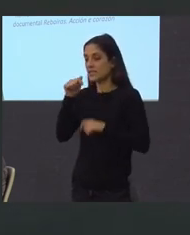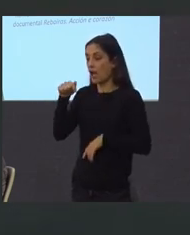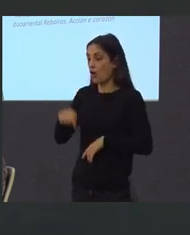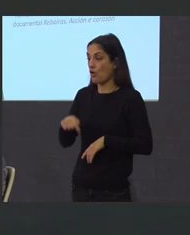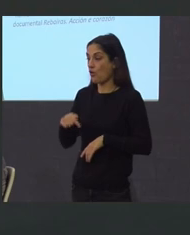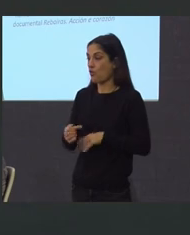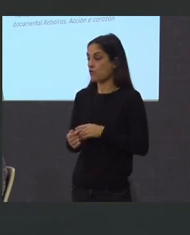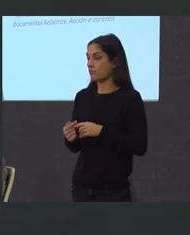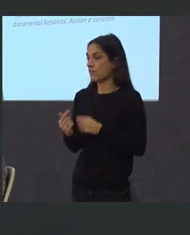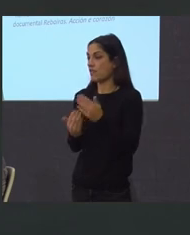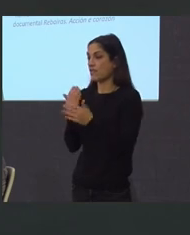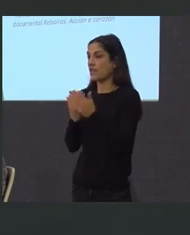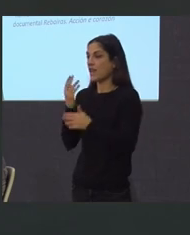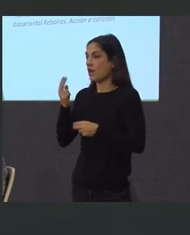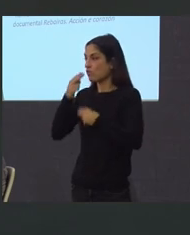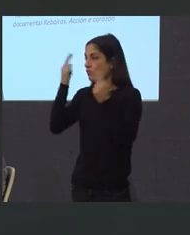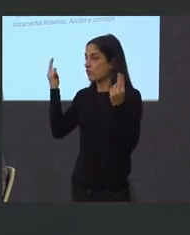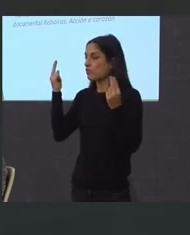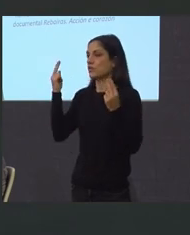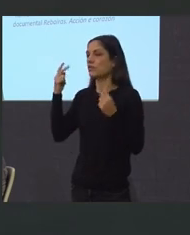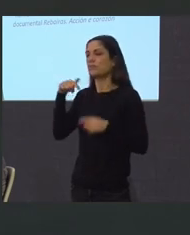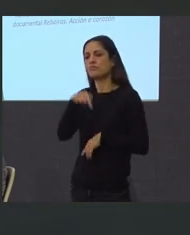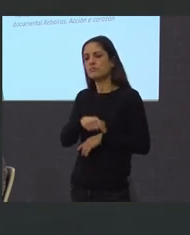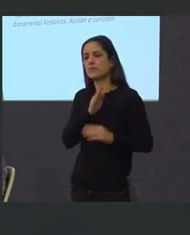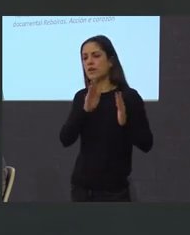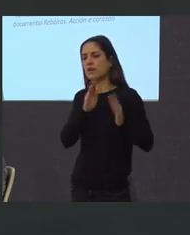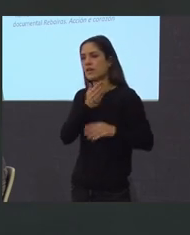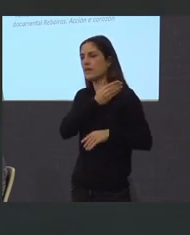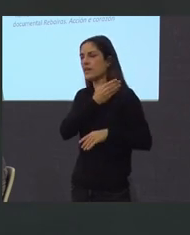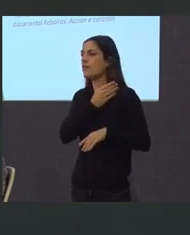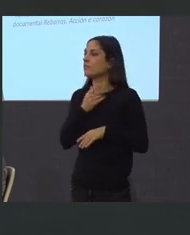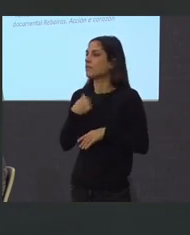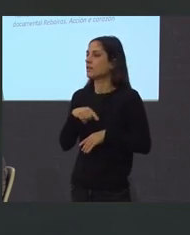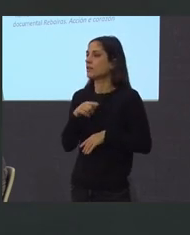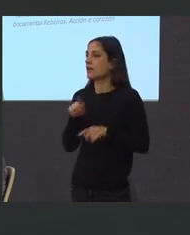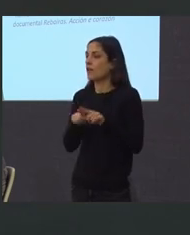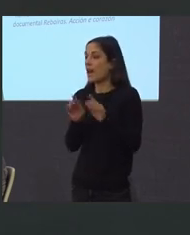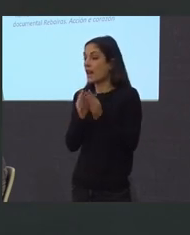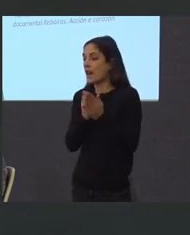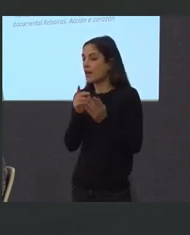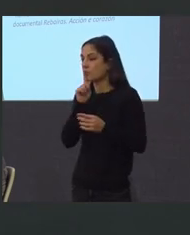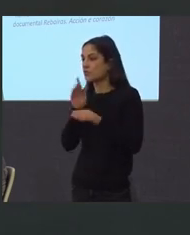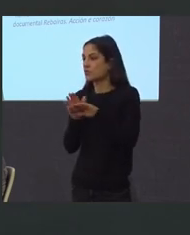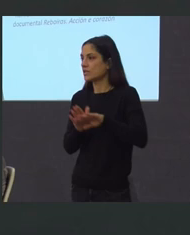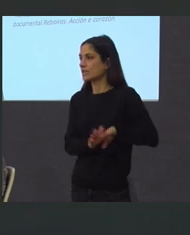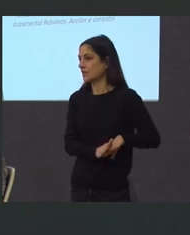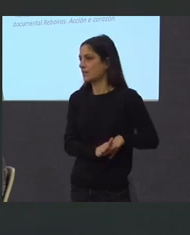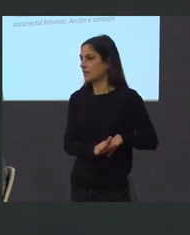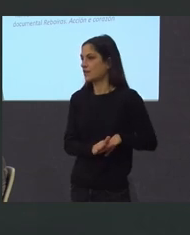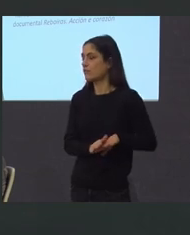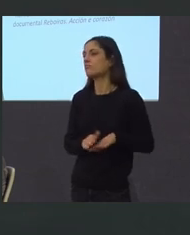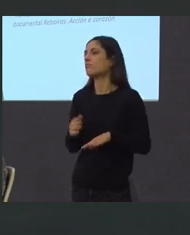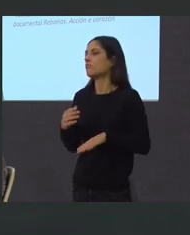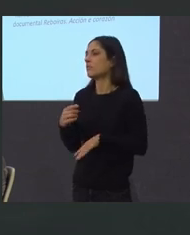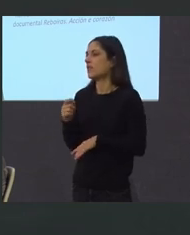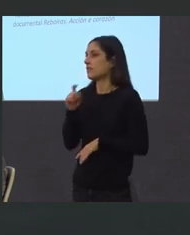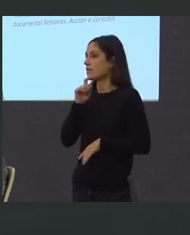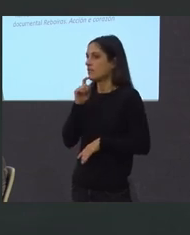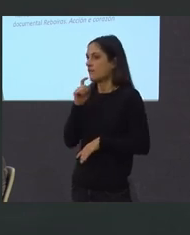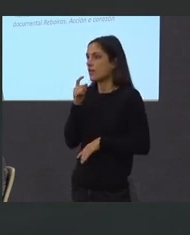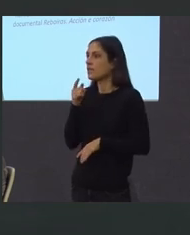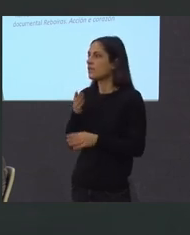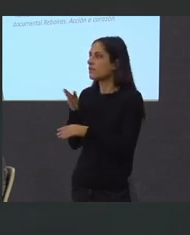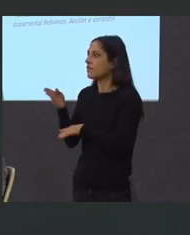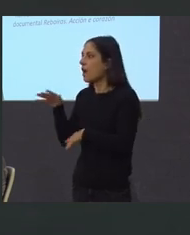Diario, como houve un silencio total a esta obra, difícil de conseguir até nas